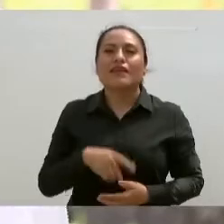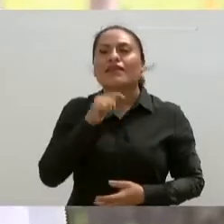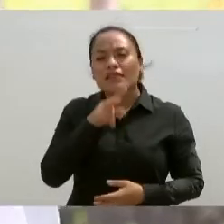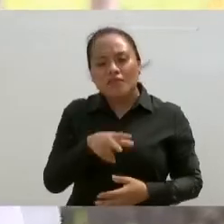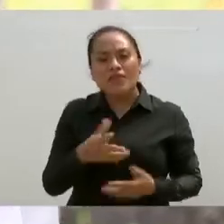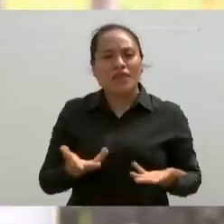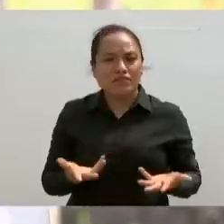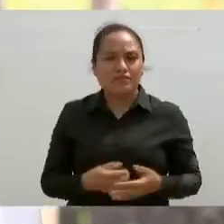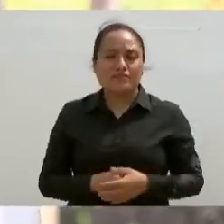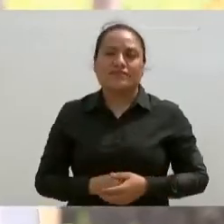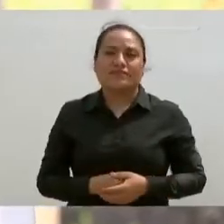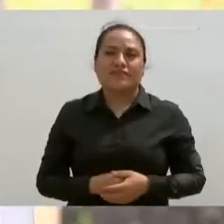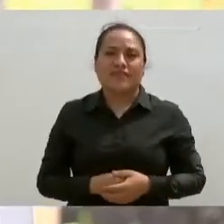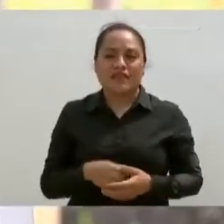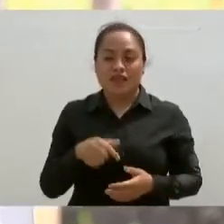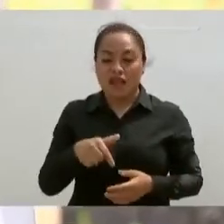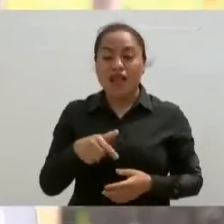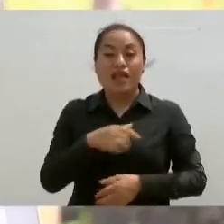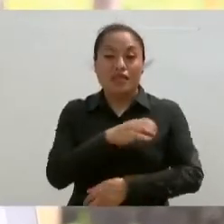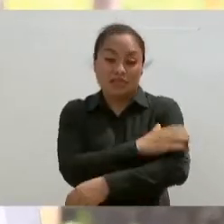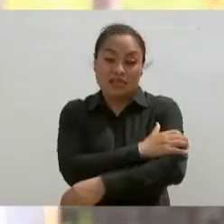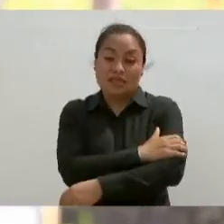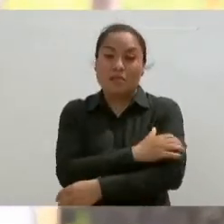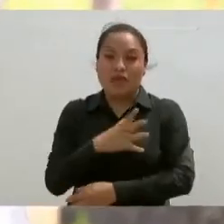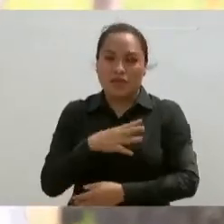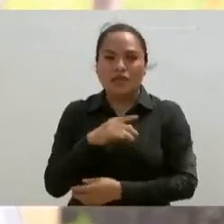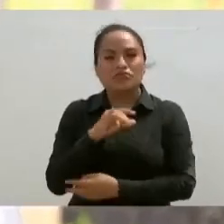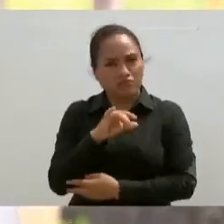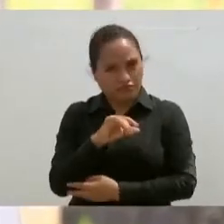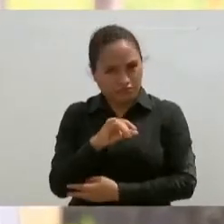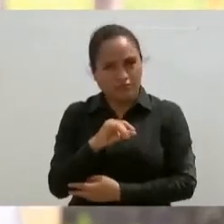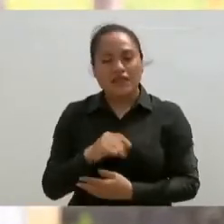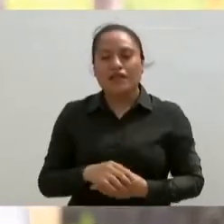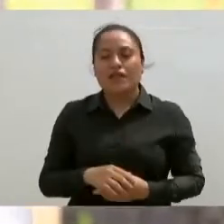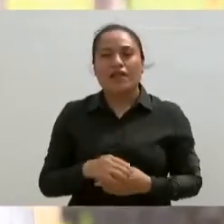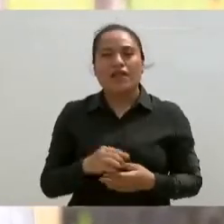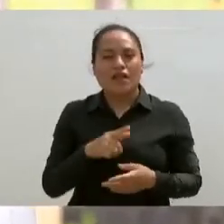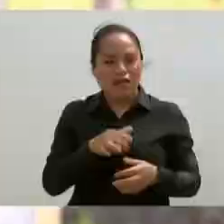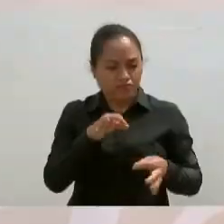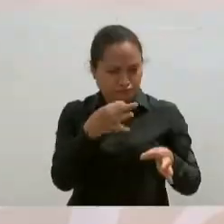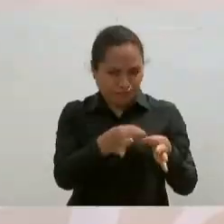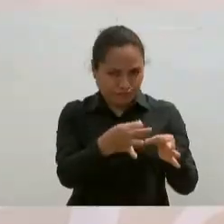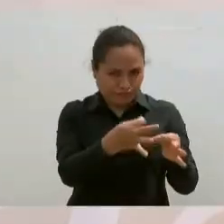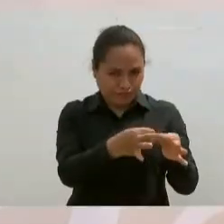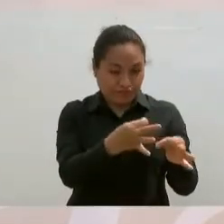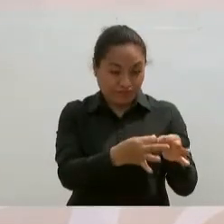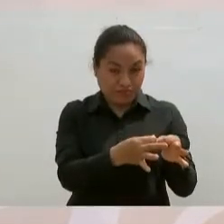También aquí en Tapana, y esto sí se está cumpliendo al